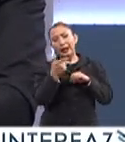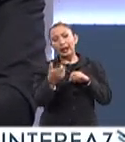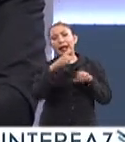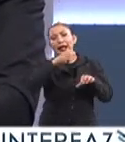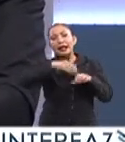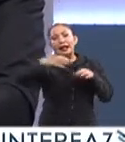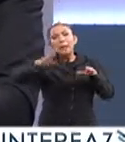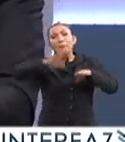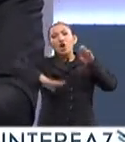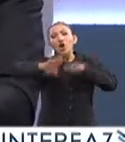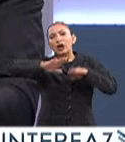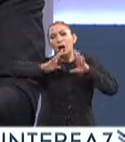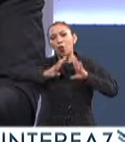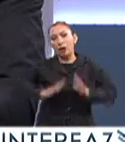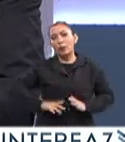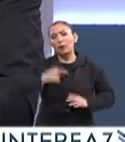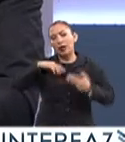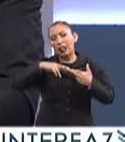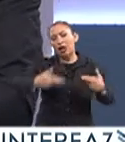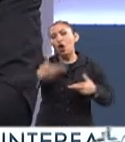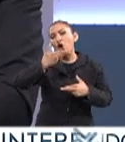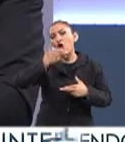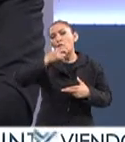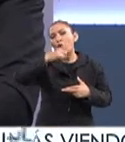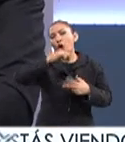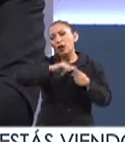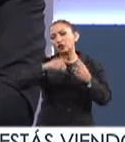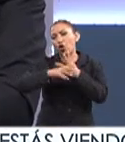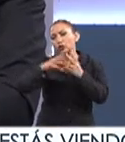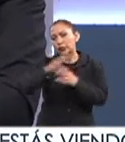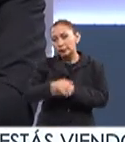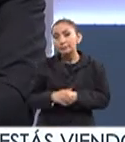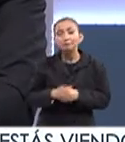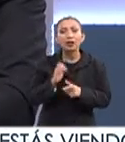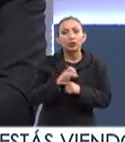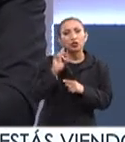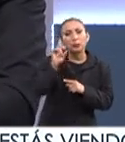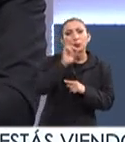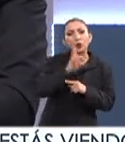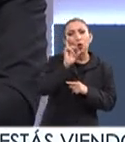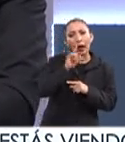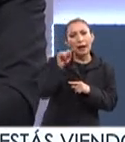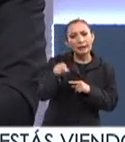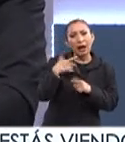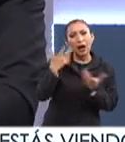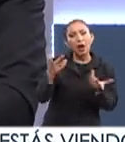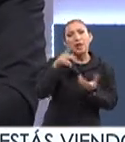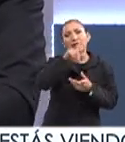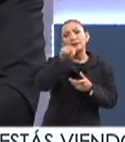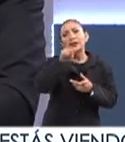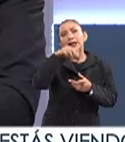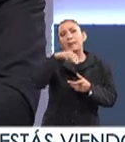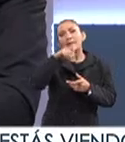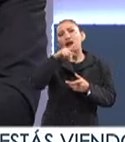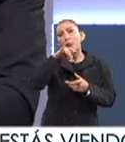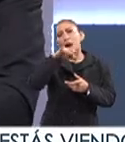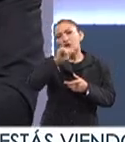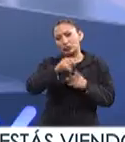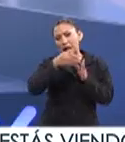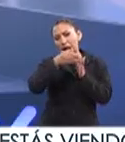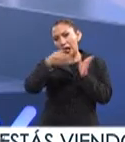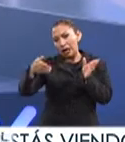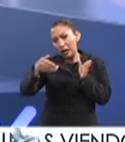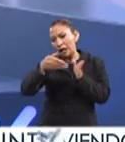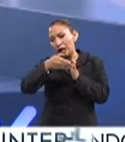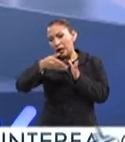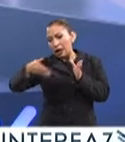la etapa biológica, porque mucho se relaciona con hormonas, este tipo de cosas. Entonces la mujer que está ya en la posmenopausia, en la menopausia